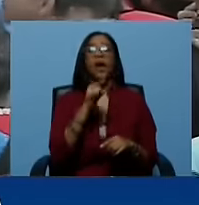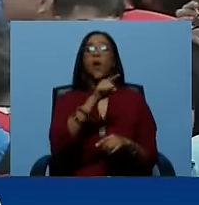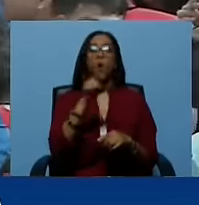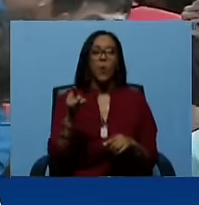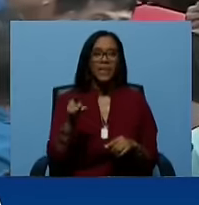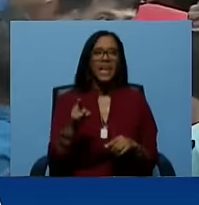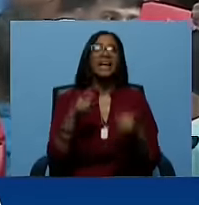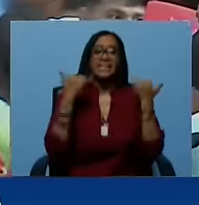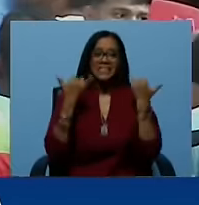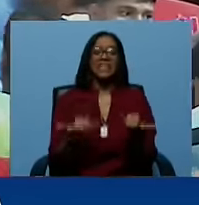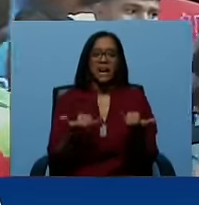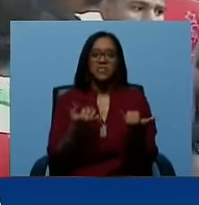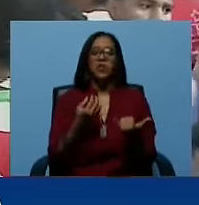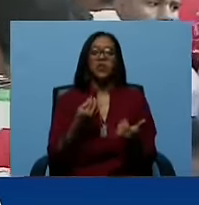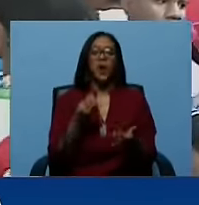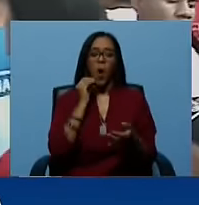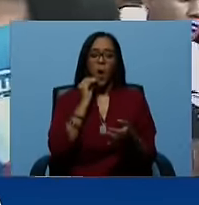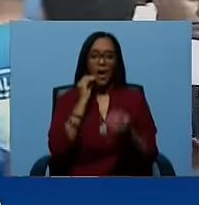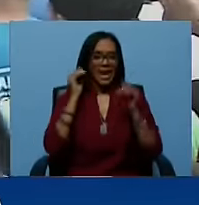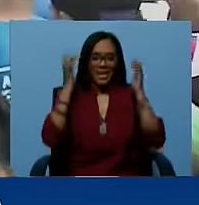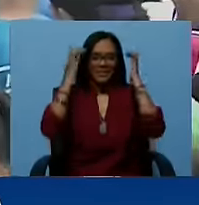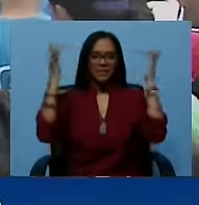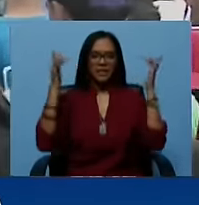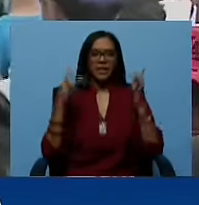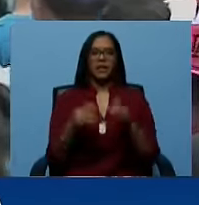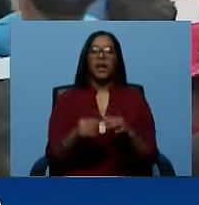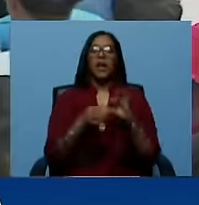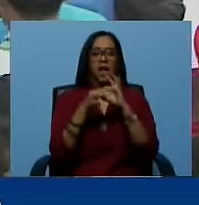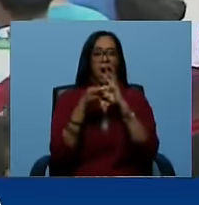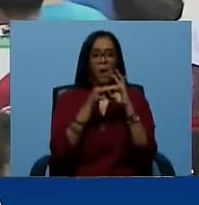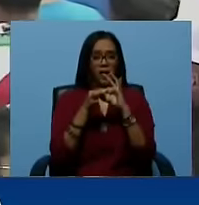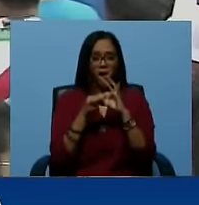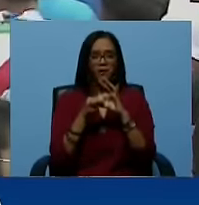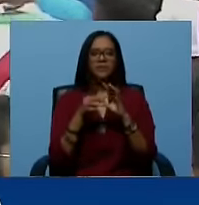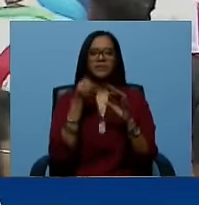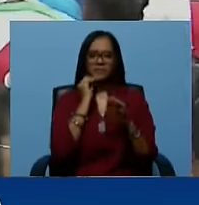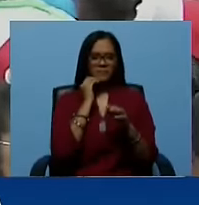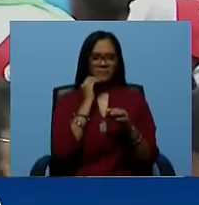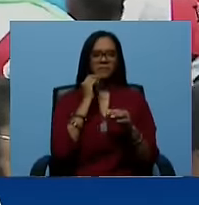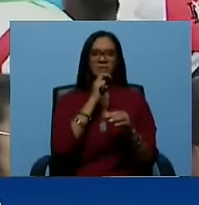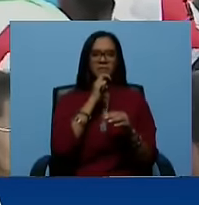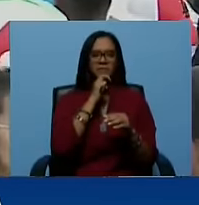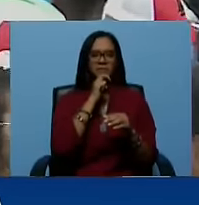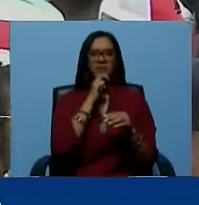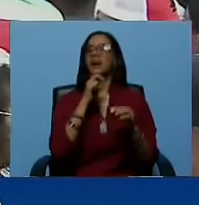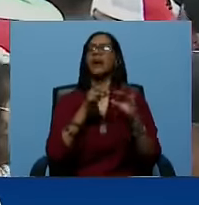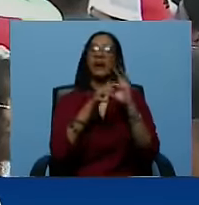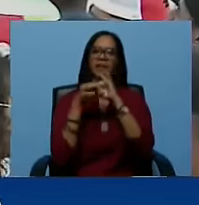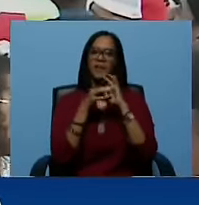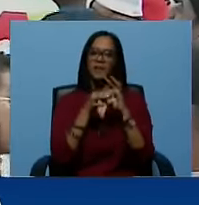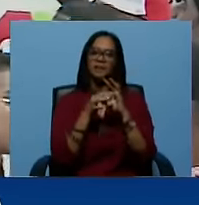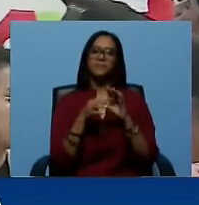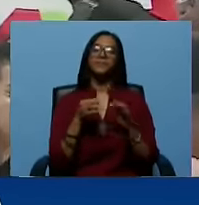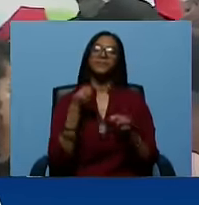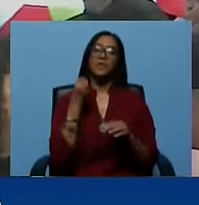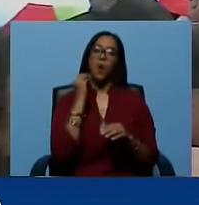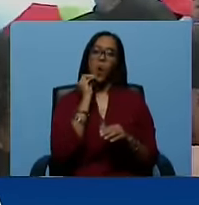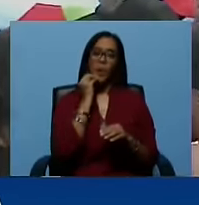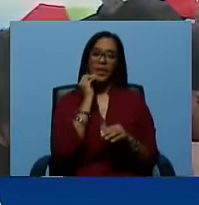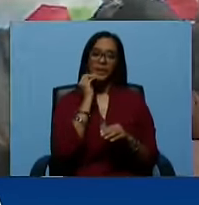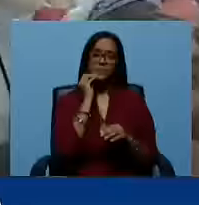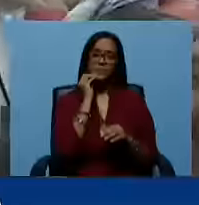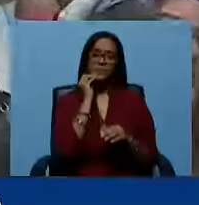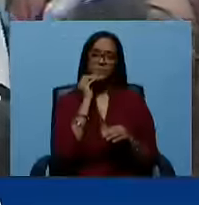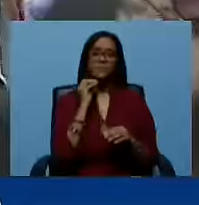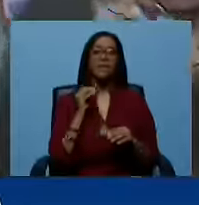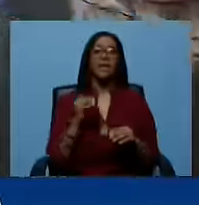de por sí ya son una generación brillante. La unión de la generación de oro, la generación joven y